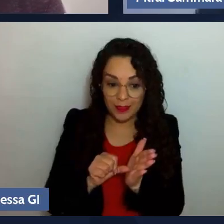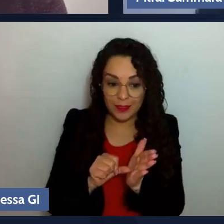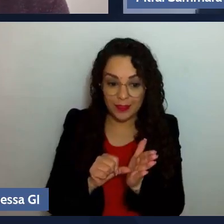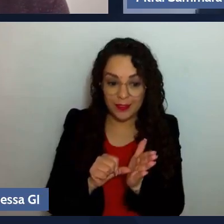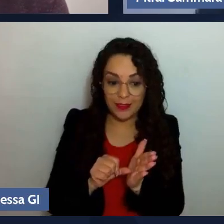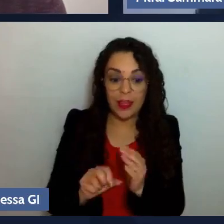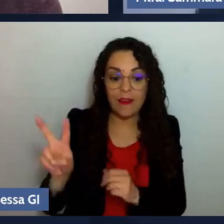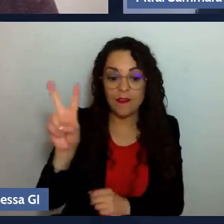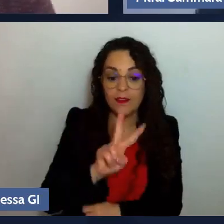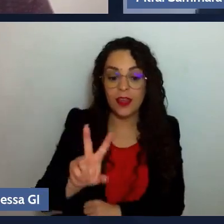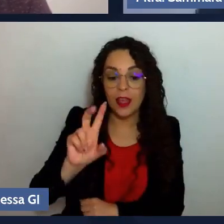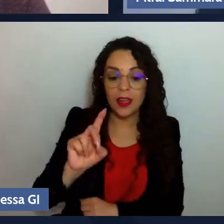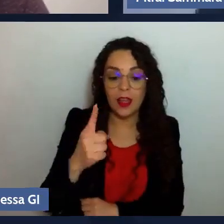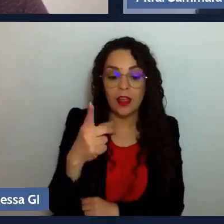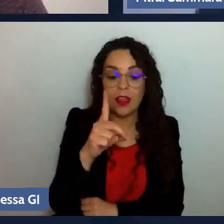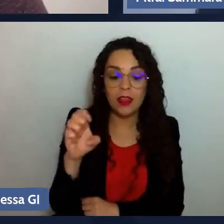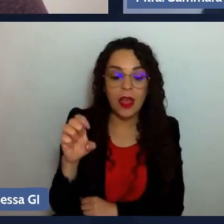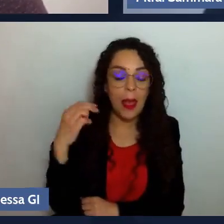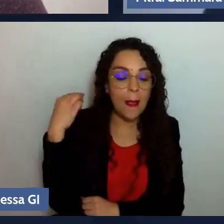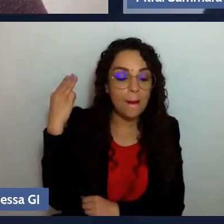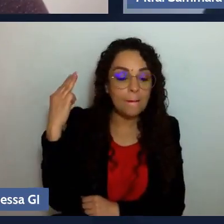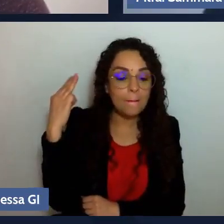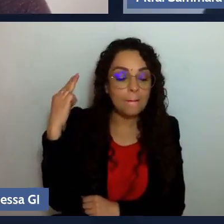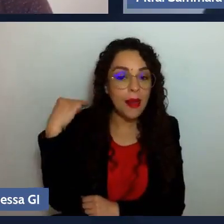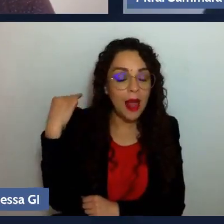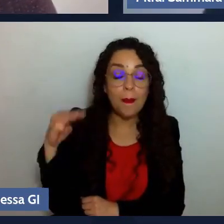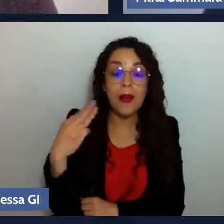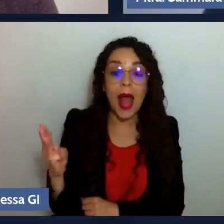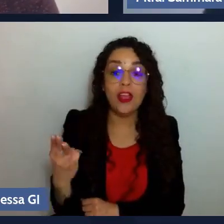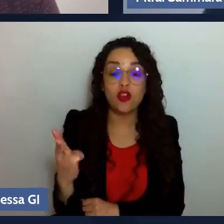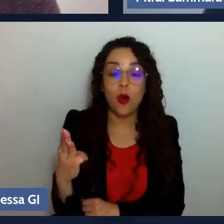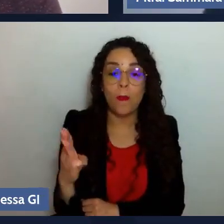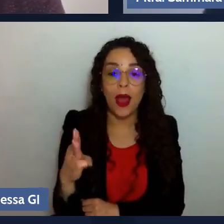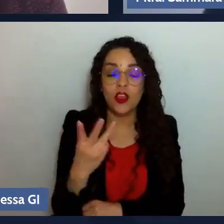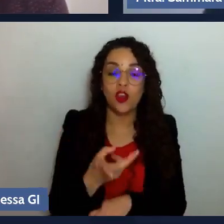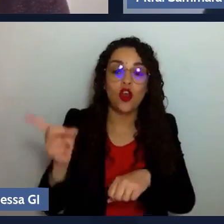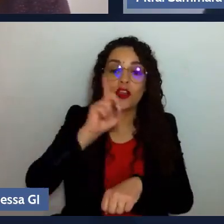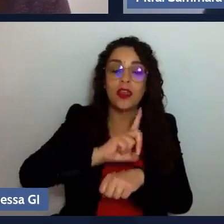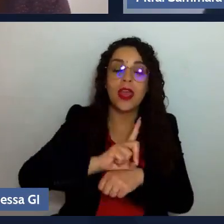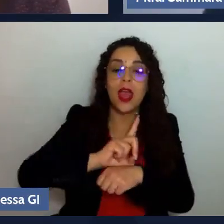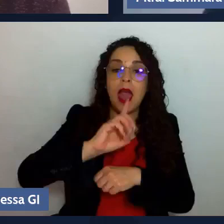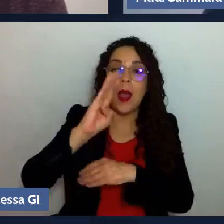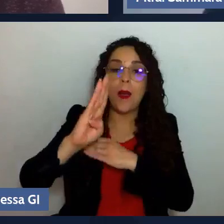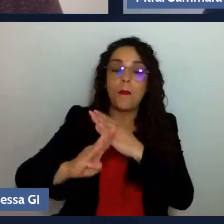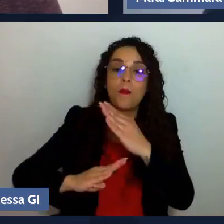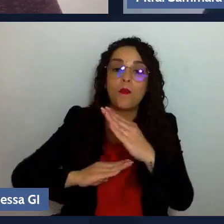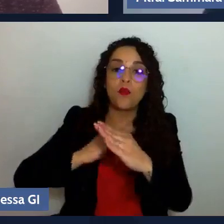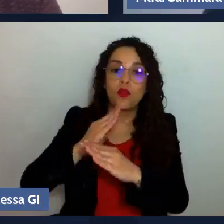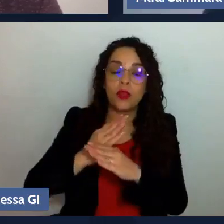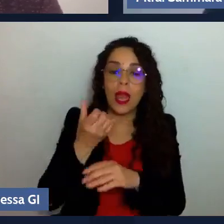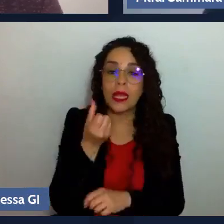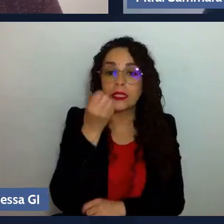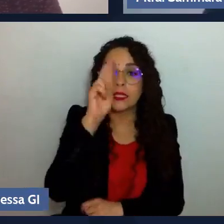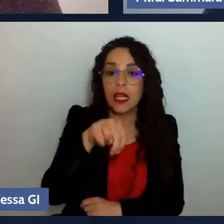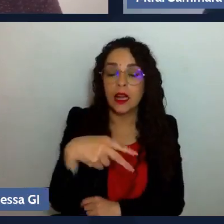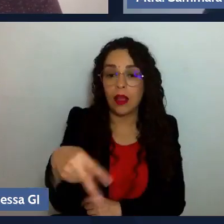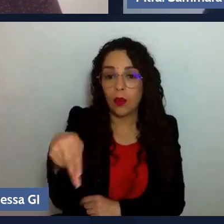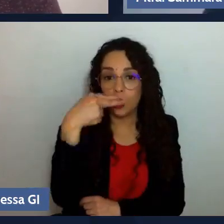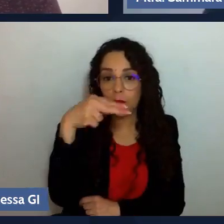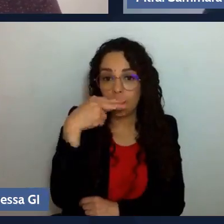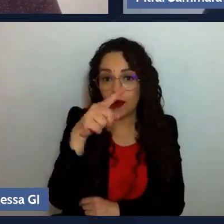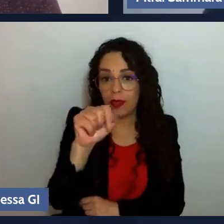el viernes 31 de mayo, en el marco del Día Mundial Sin Tabaco. Creo que es muy